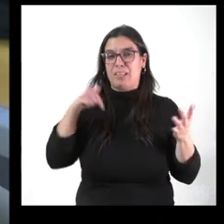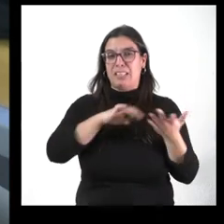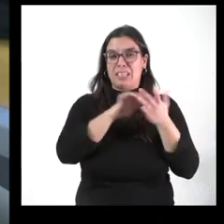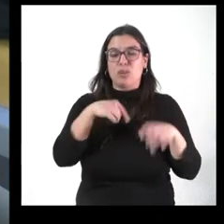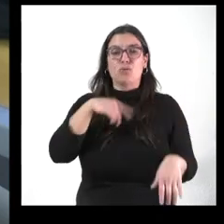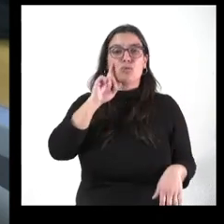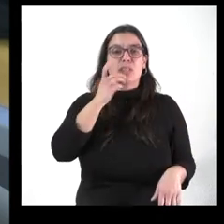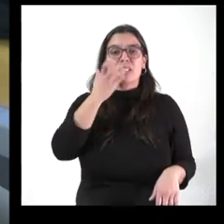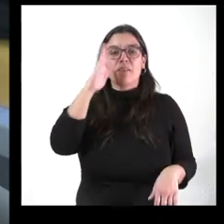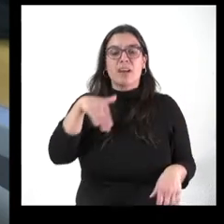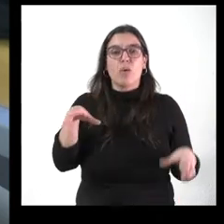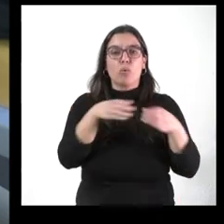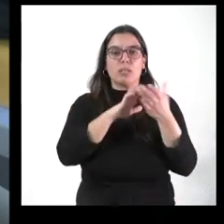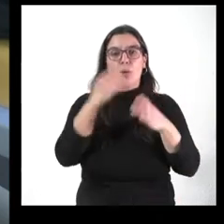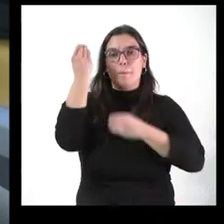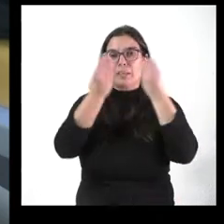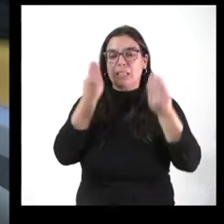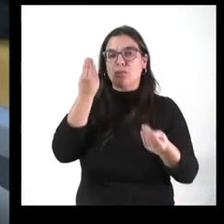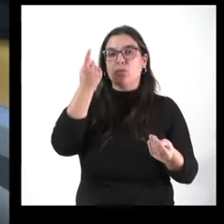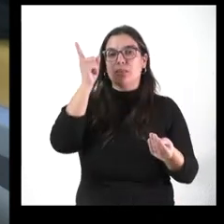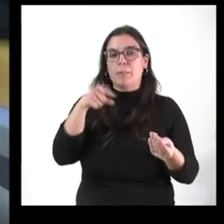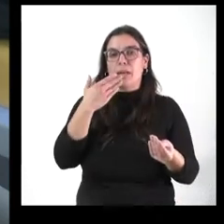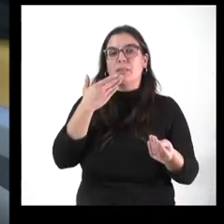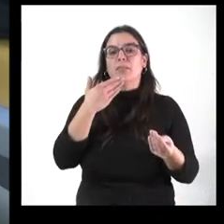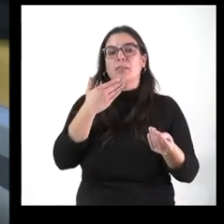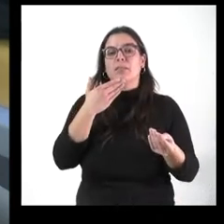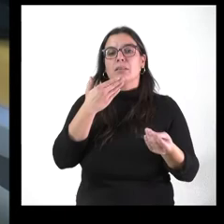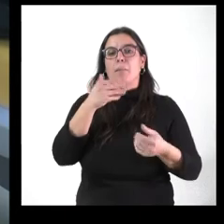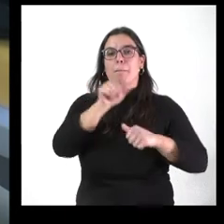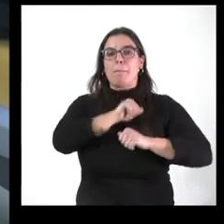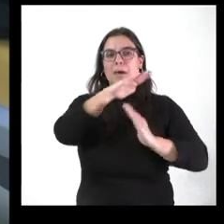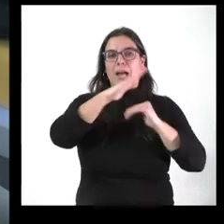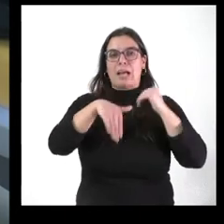la junta en algún momento se ha planteado también algo de esto Gracias